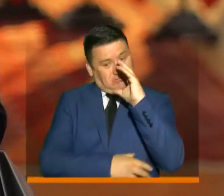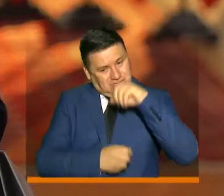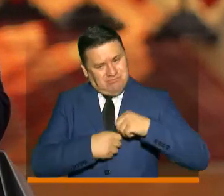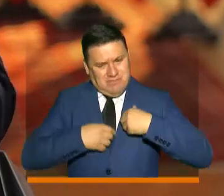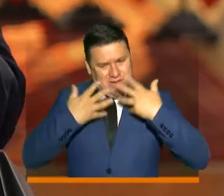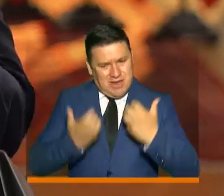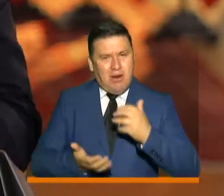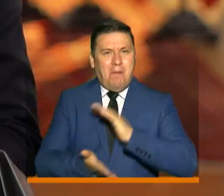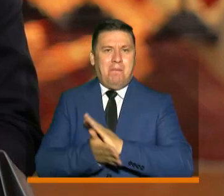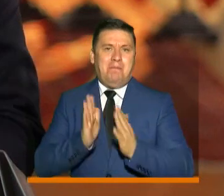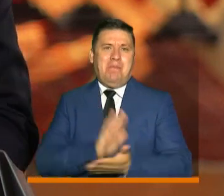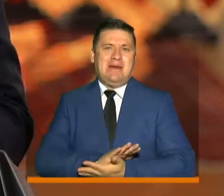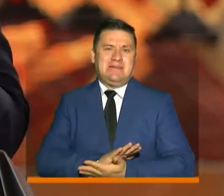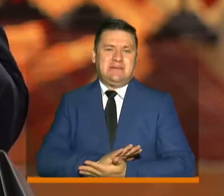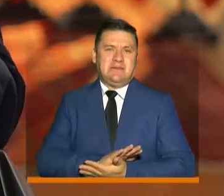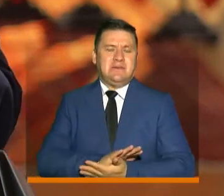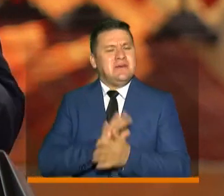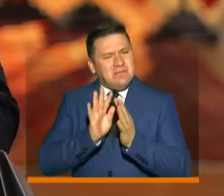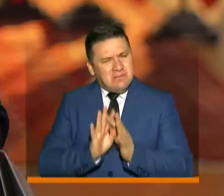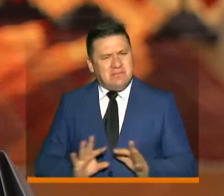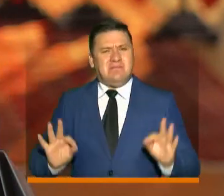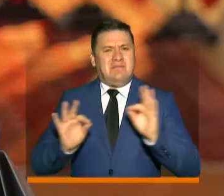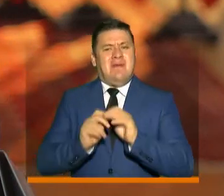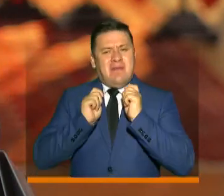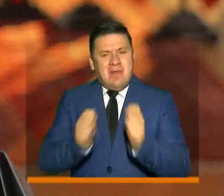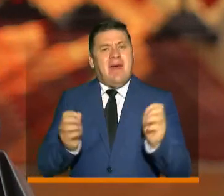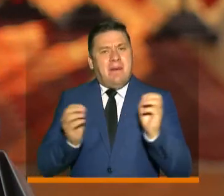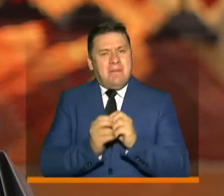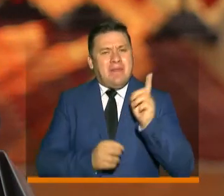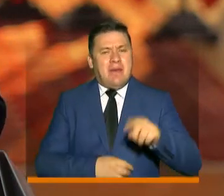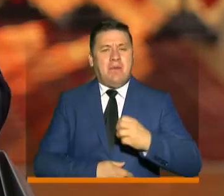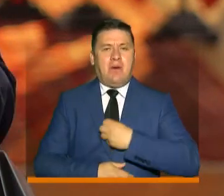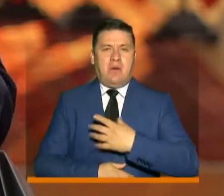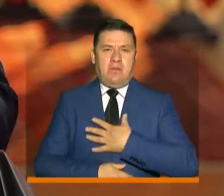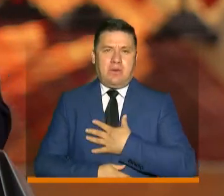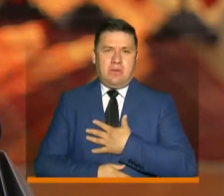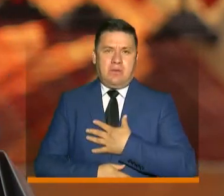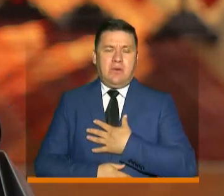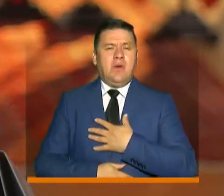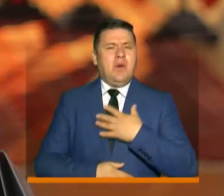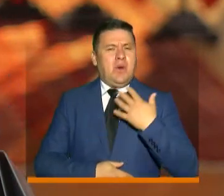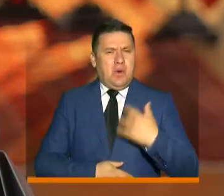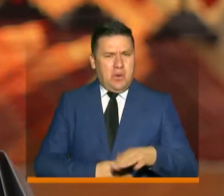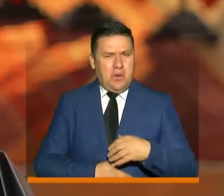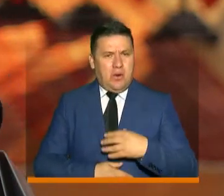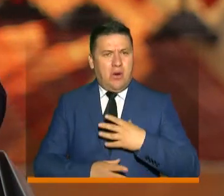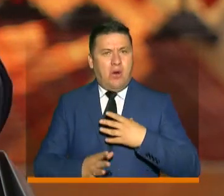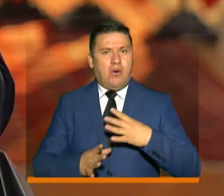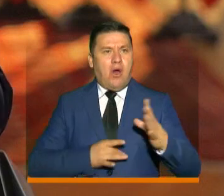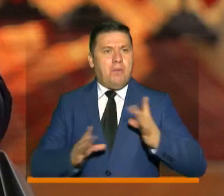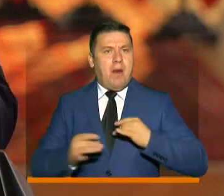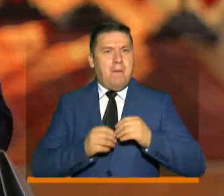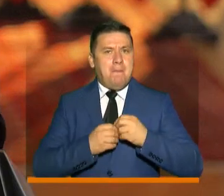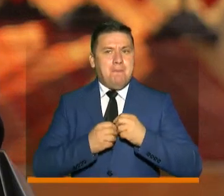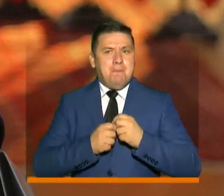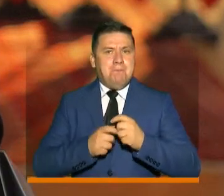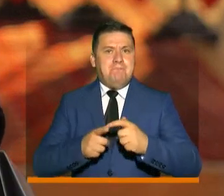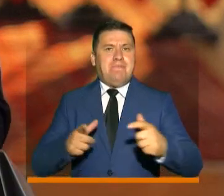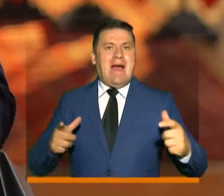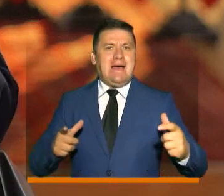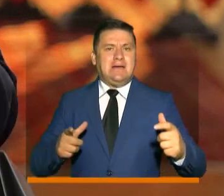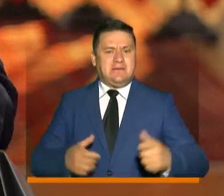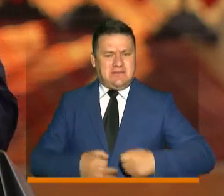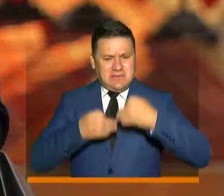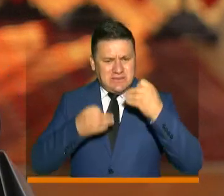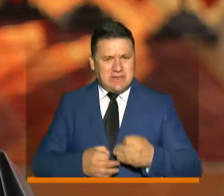es indispensable que seamos un país de oportunidades es un círculo virtuoso en el que mayor seguridad